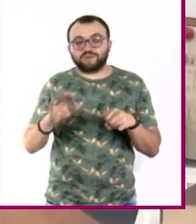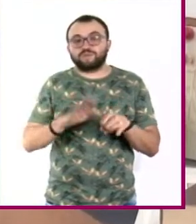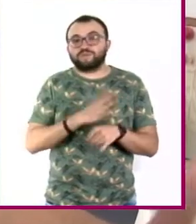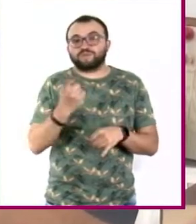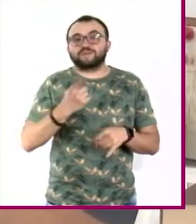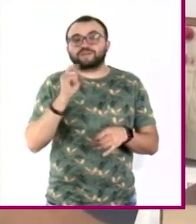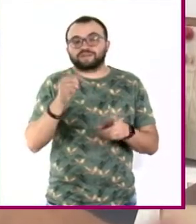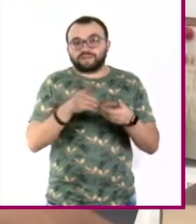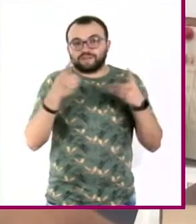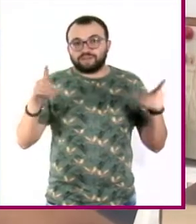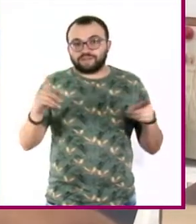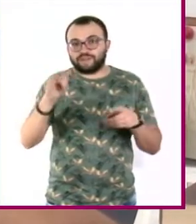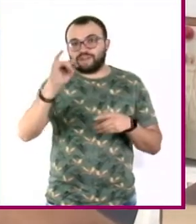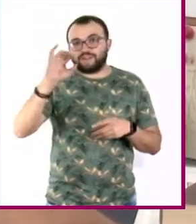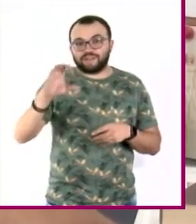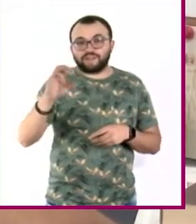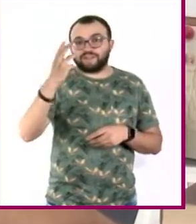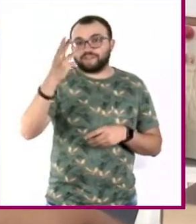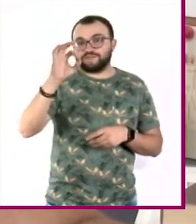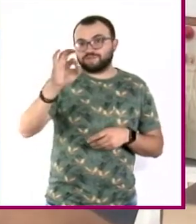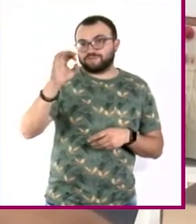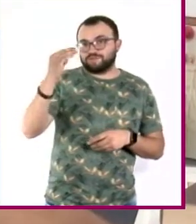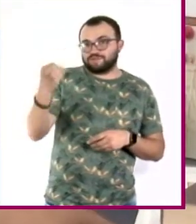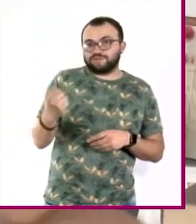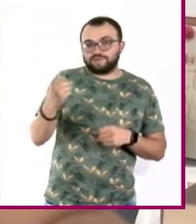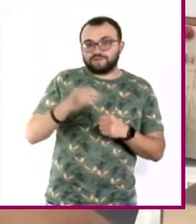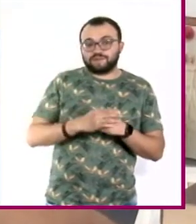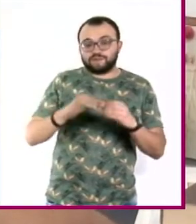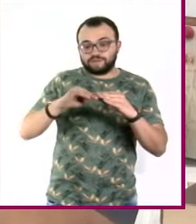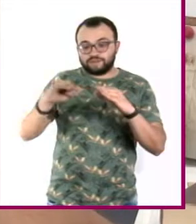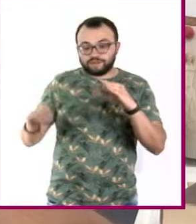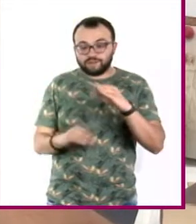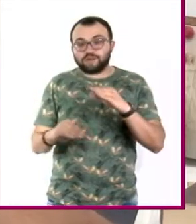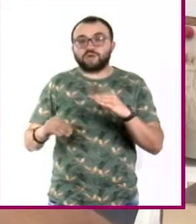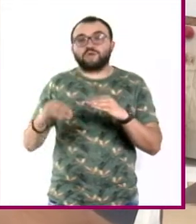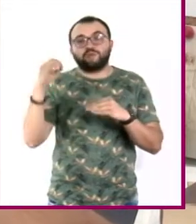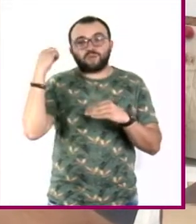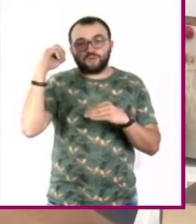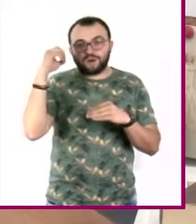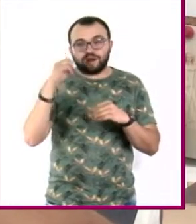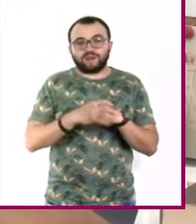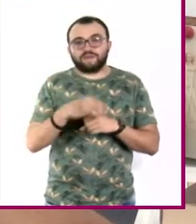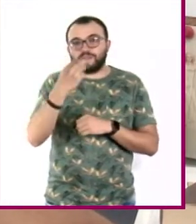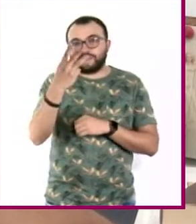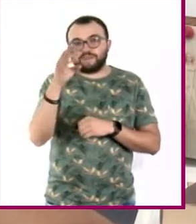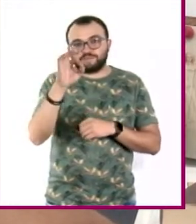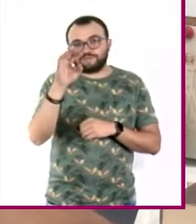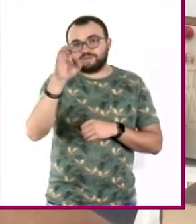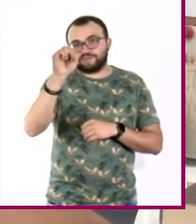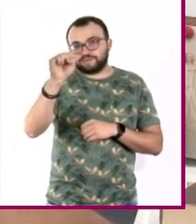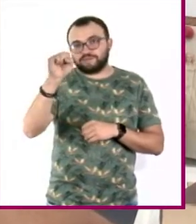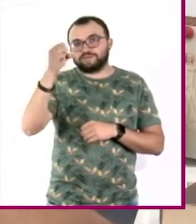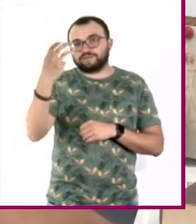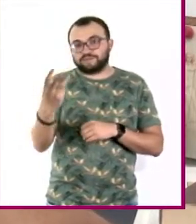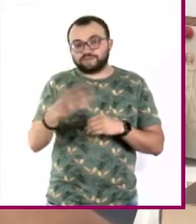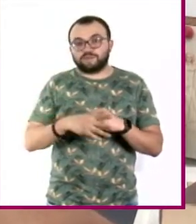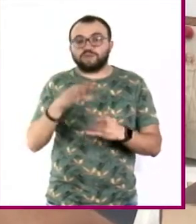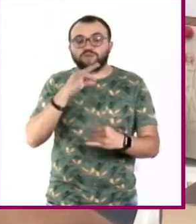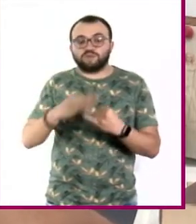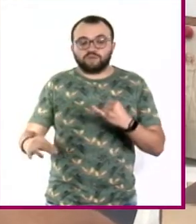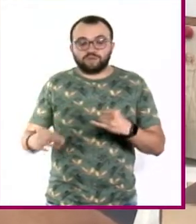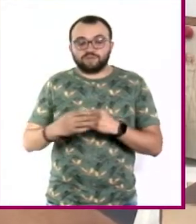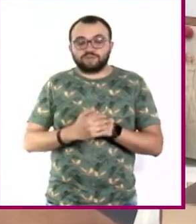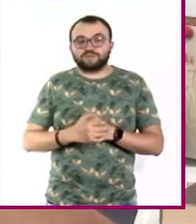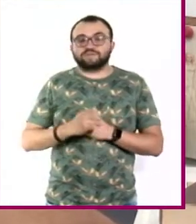índice de desarrollo de las TIC de 3.9, y por abajo está Oaxaca, con el 3.63, y por último, el índice